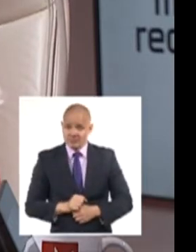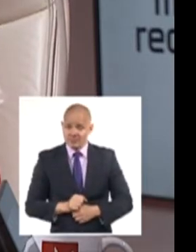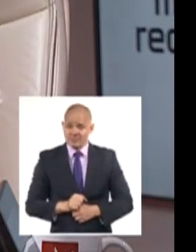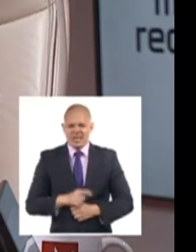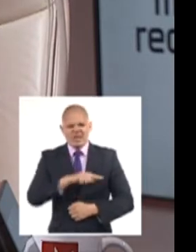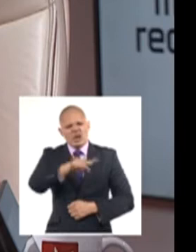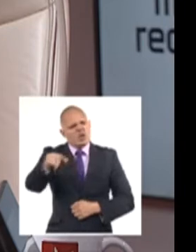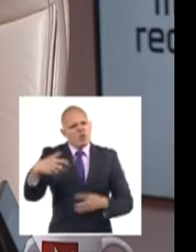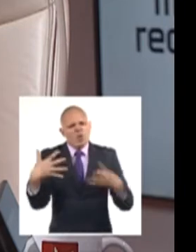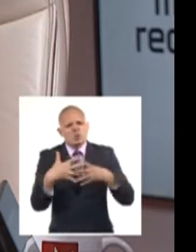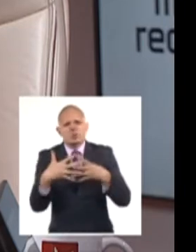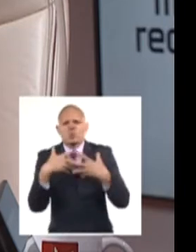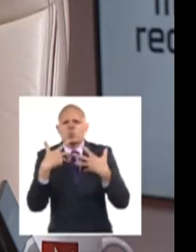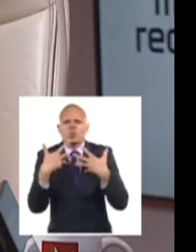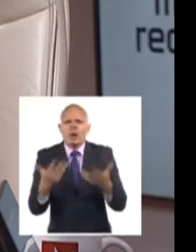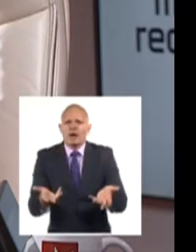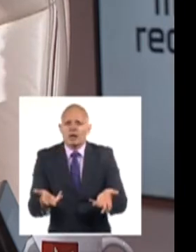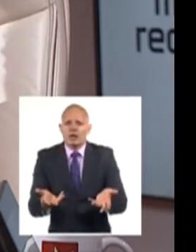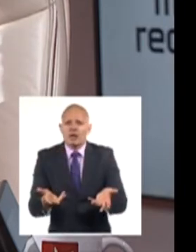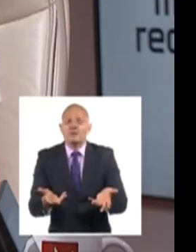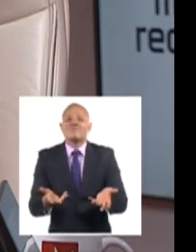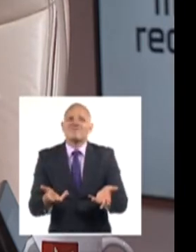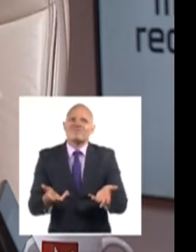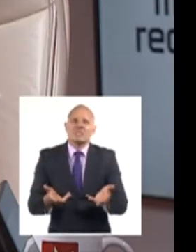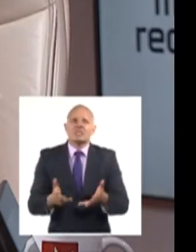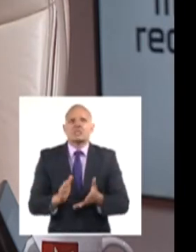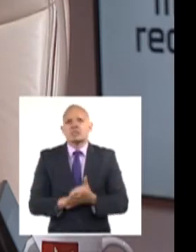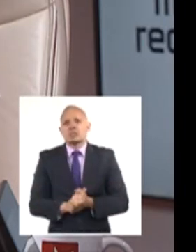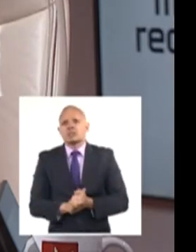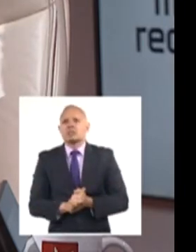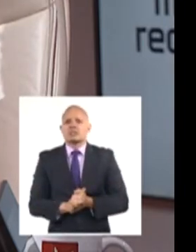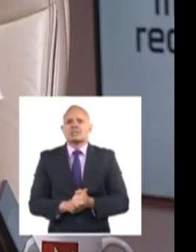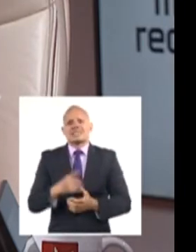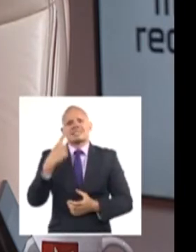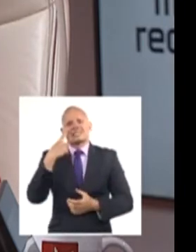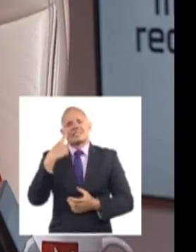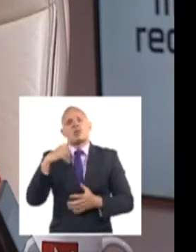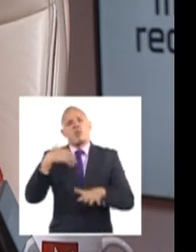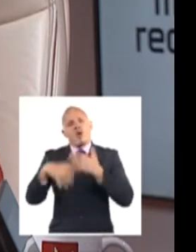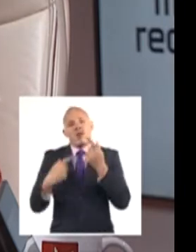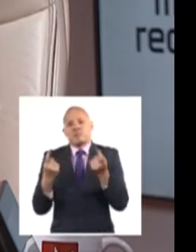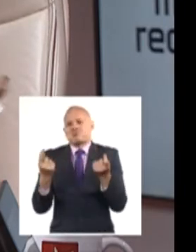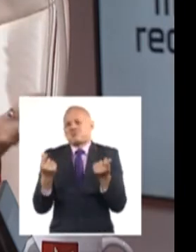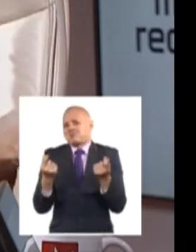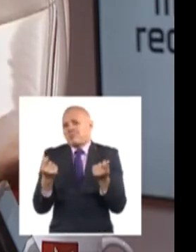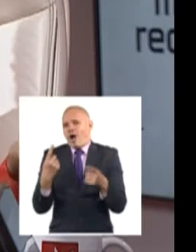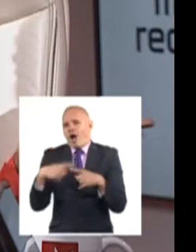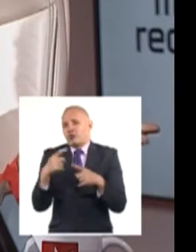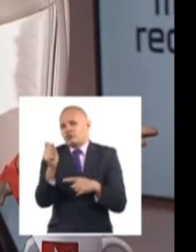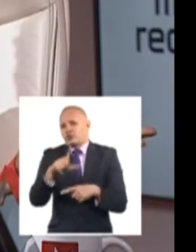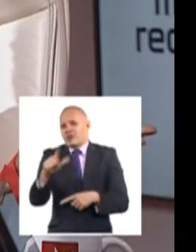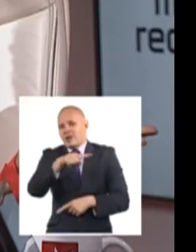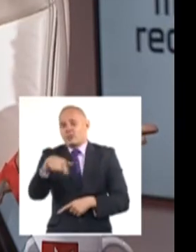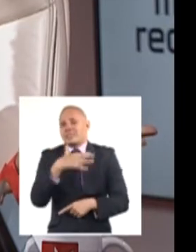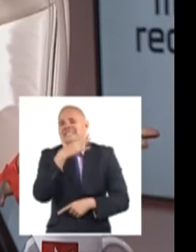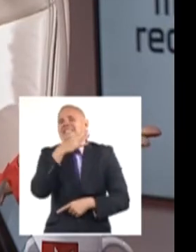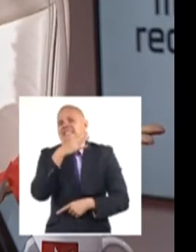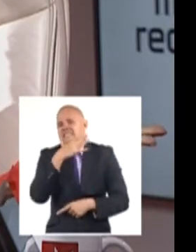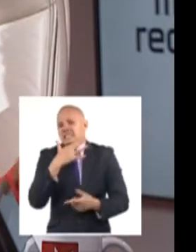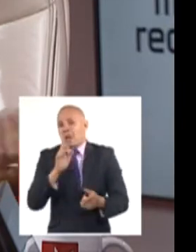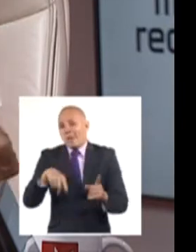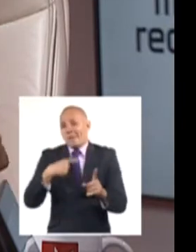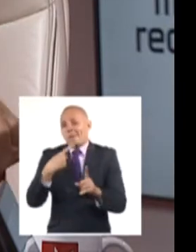con el peso que tiene la situación económica y social del país sobre el colombiano